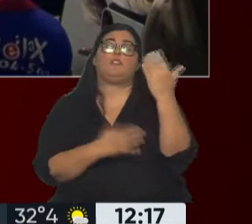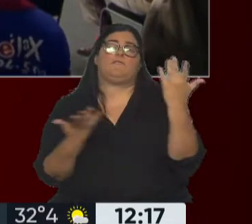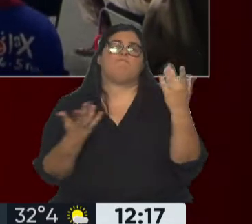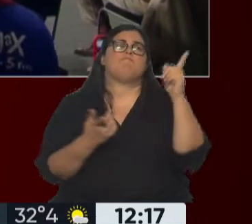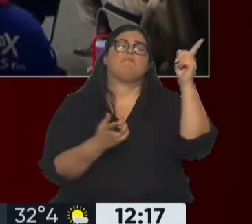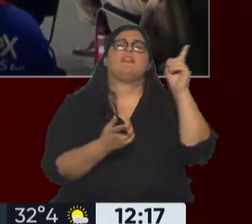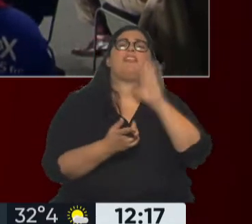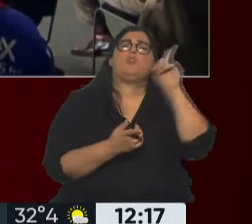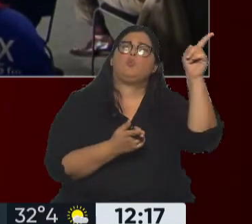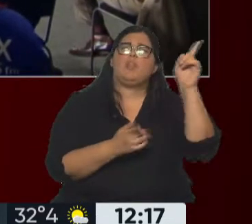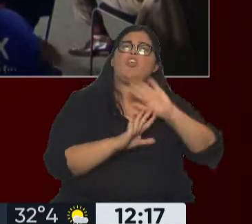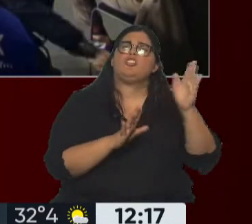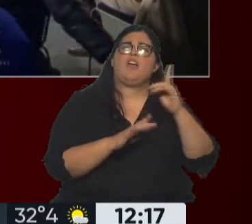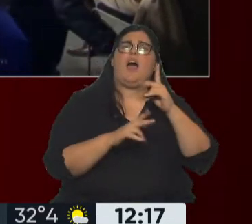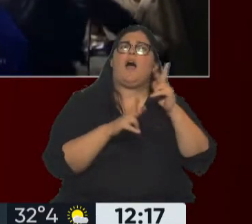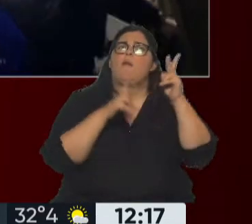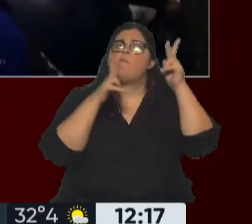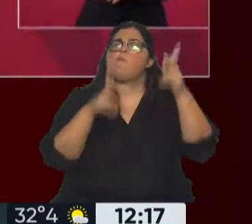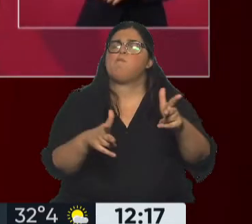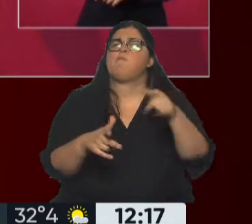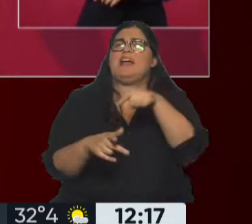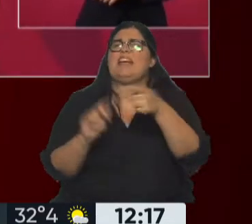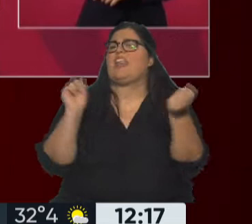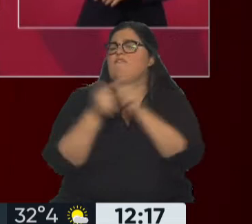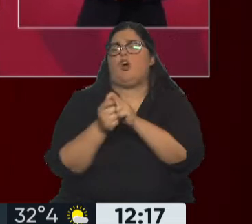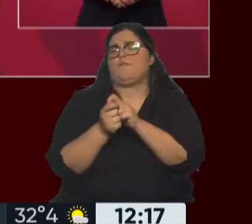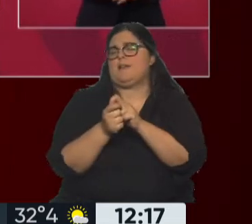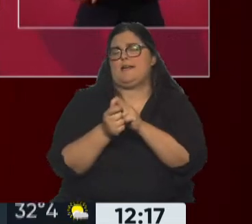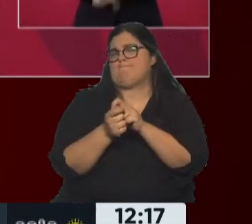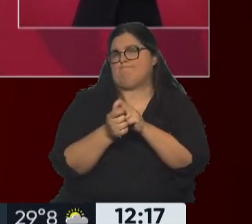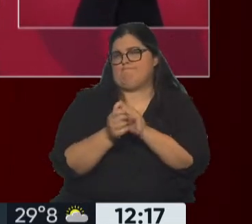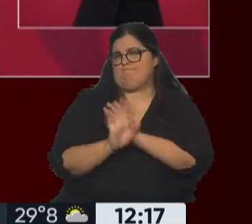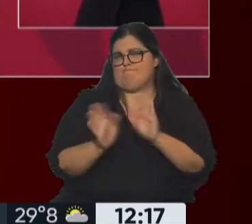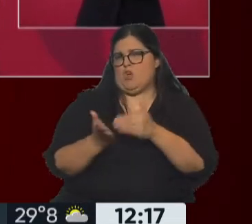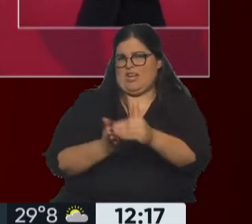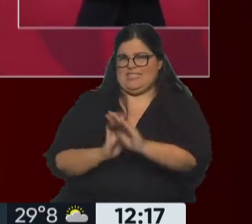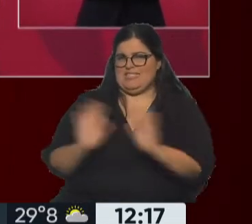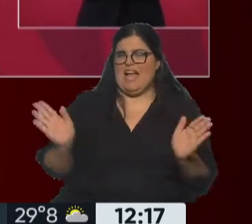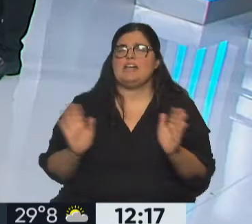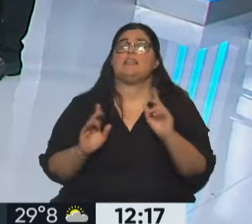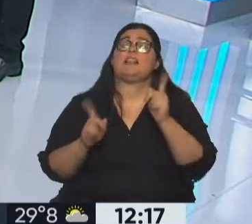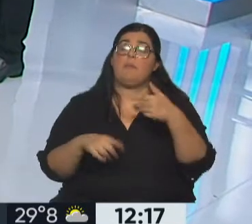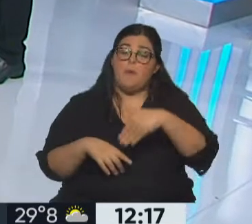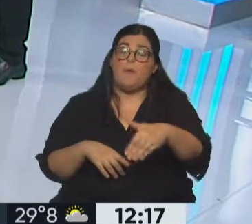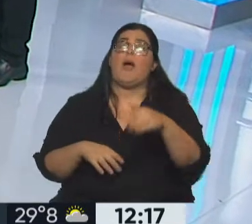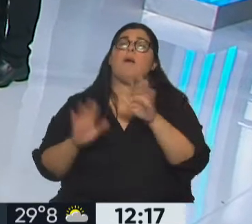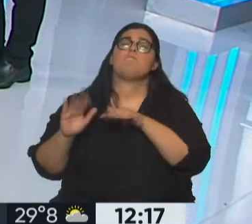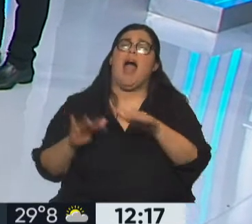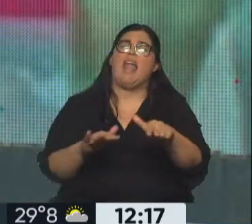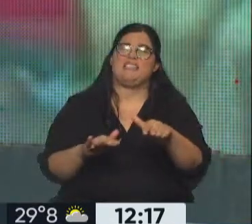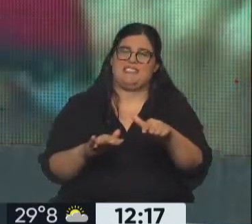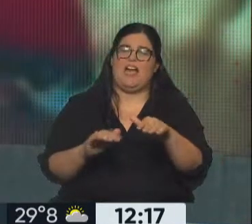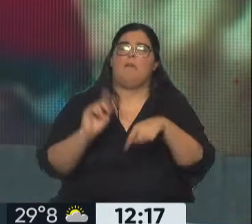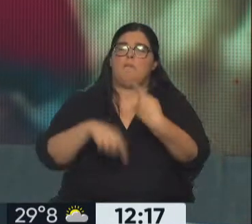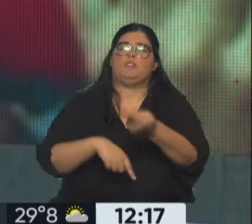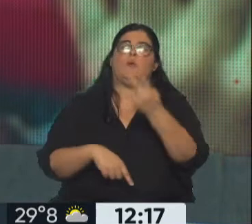ya salió a cuestionar justamente esta reforma, y por otro lado también la marcha del 27 de noviembre que decía Augusto que